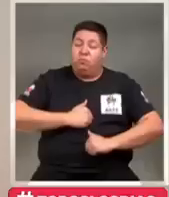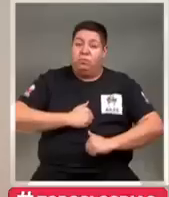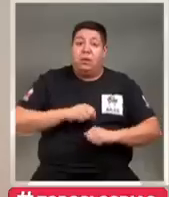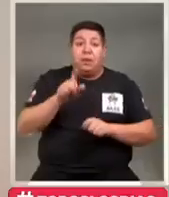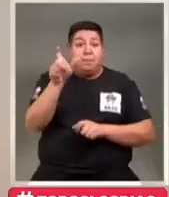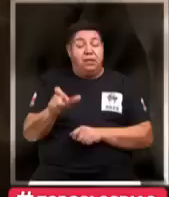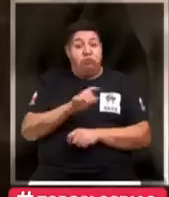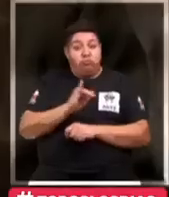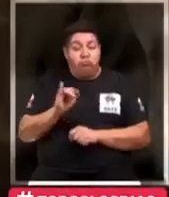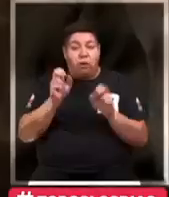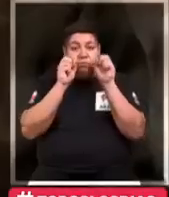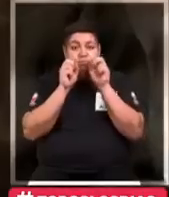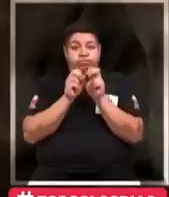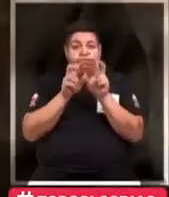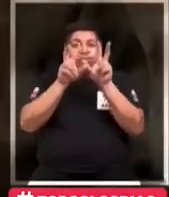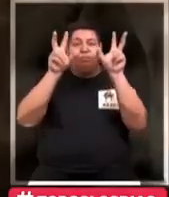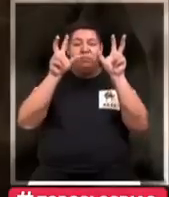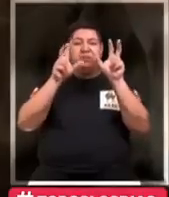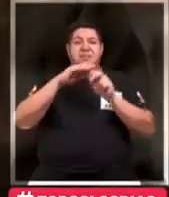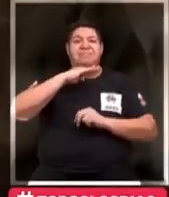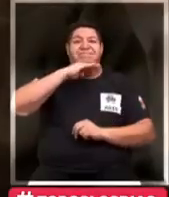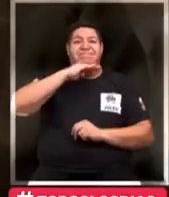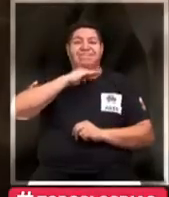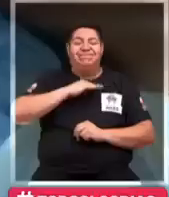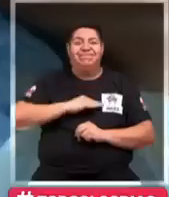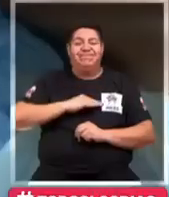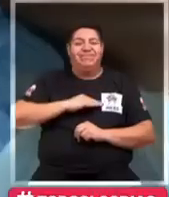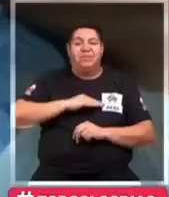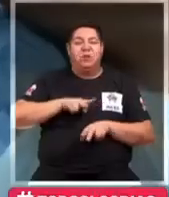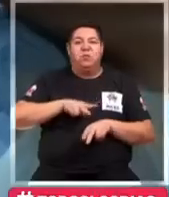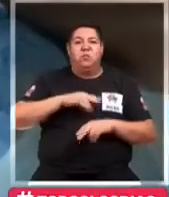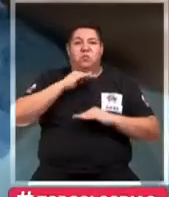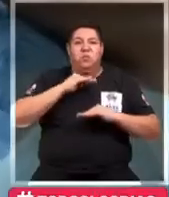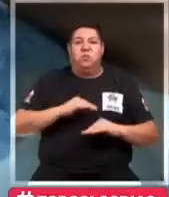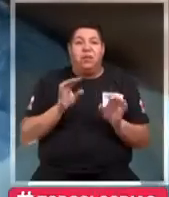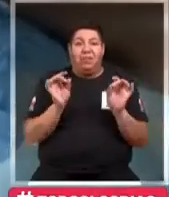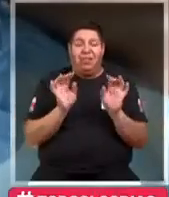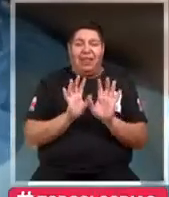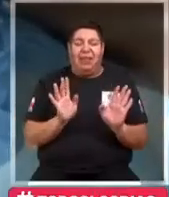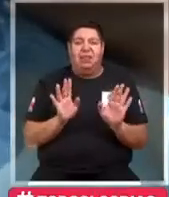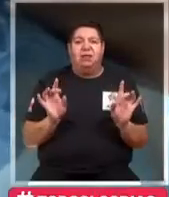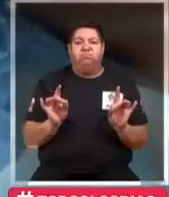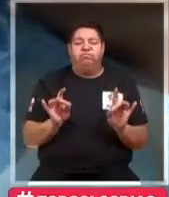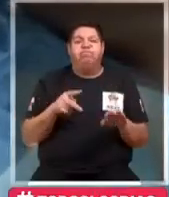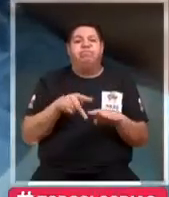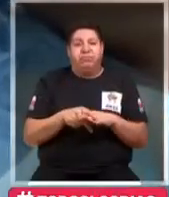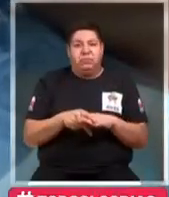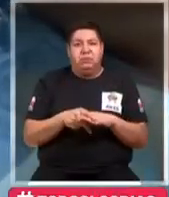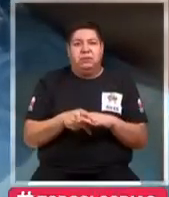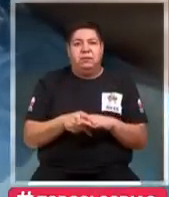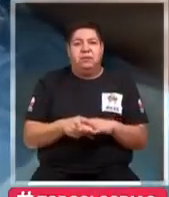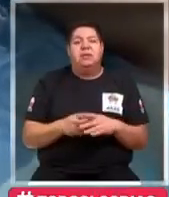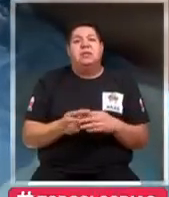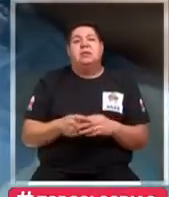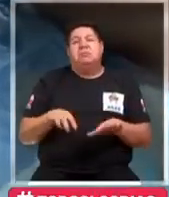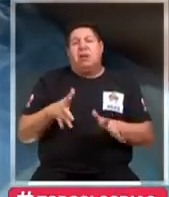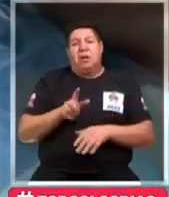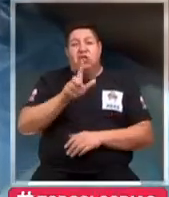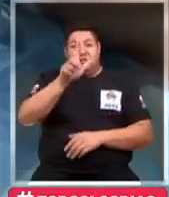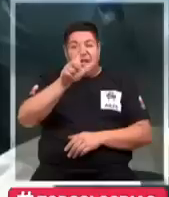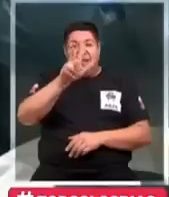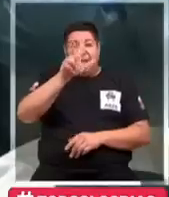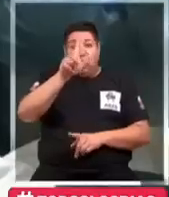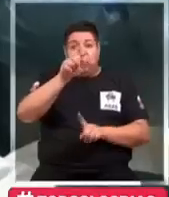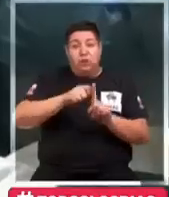despertó, del cuellito hacia abajo no movía nada, ni siquiera los dedos. Estuvimos 7-8 meses